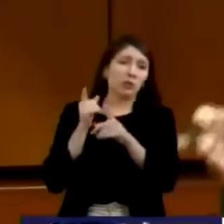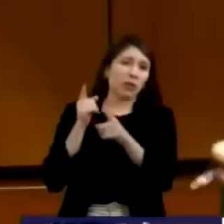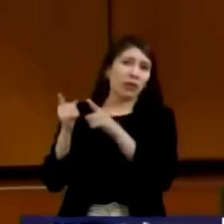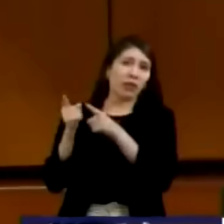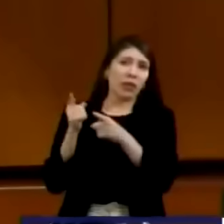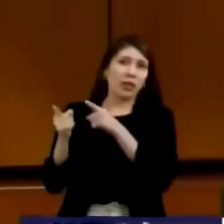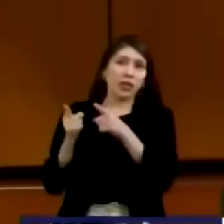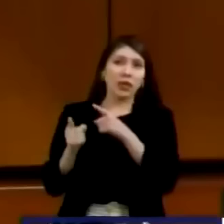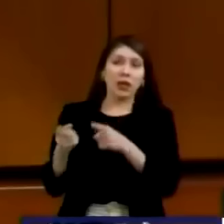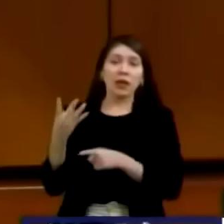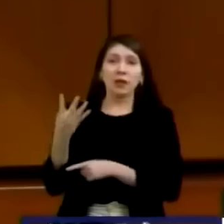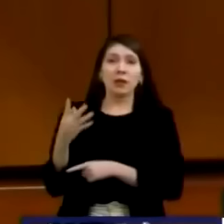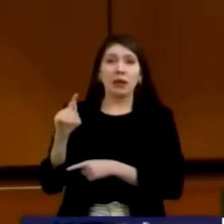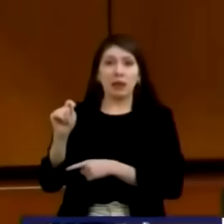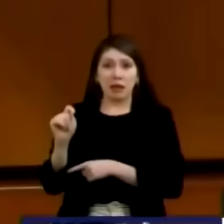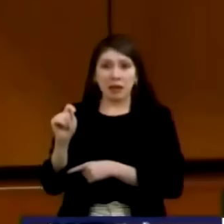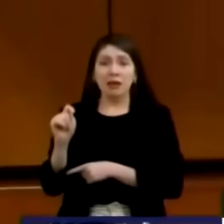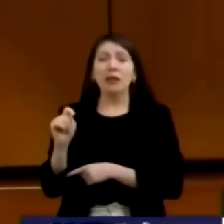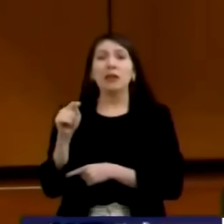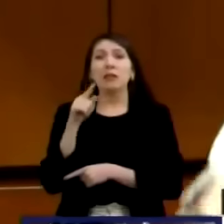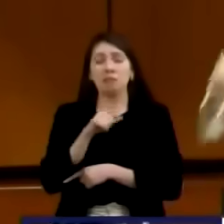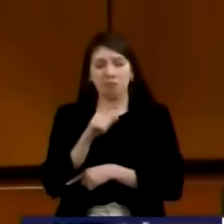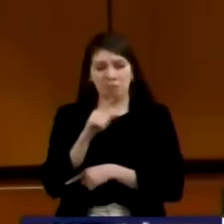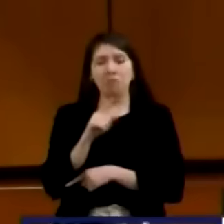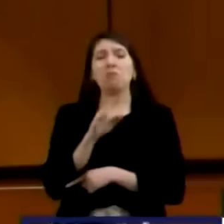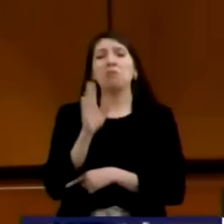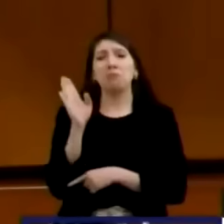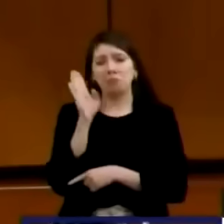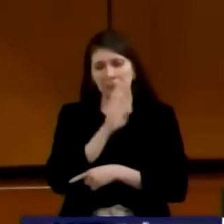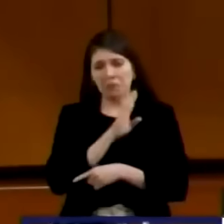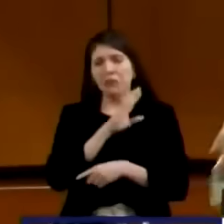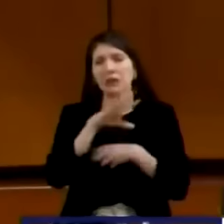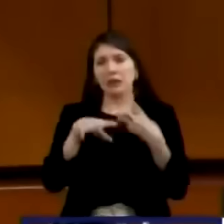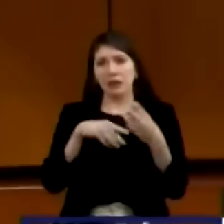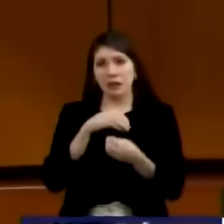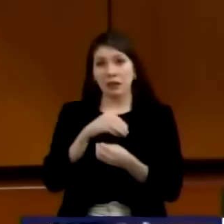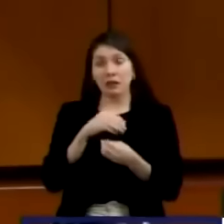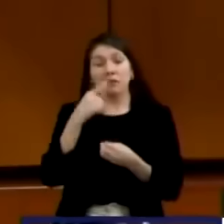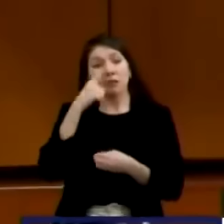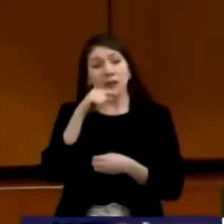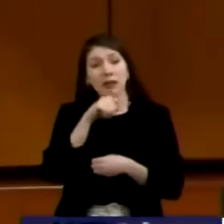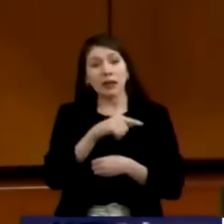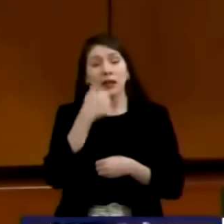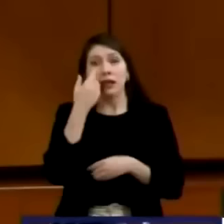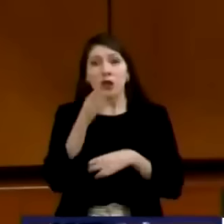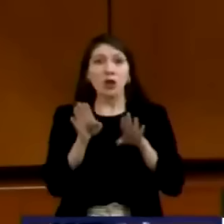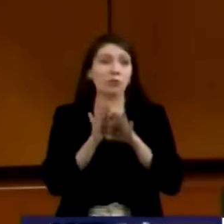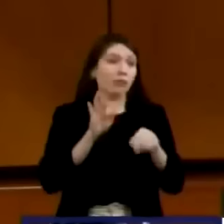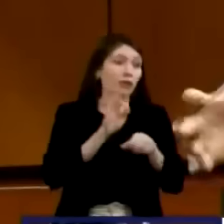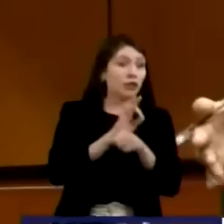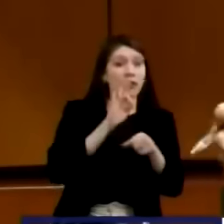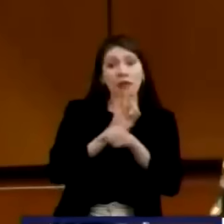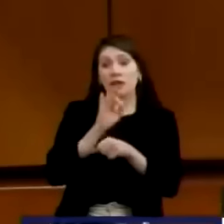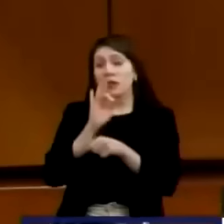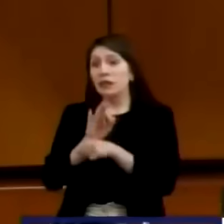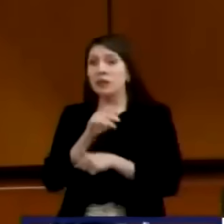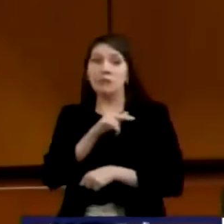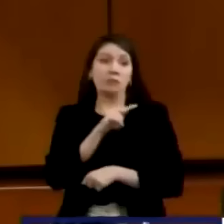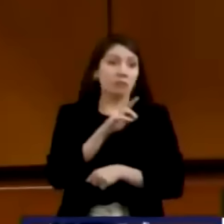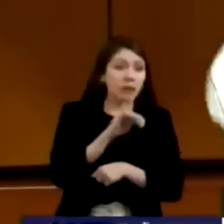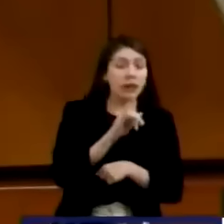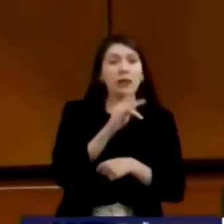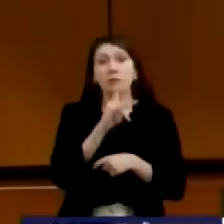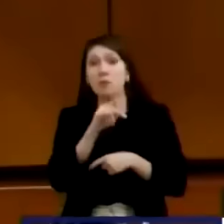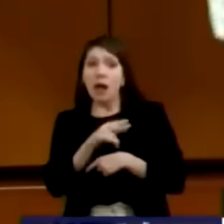Transformación, les va mal. Pero si además quieren defenderse a ustedes mismos y todo lo que representan, les va peor, porque lo